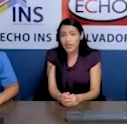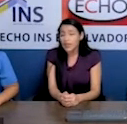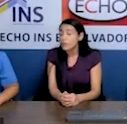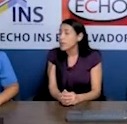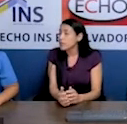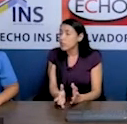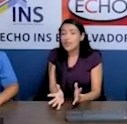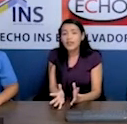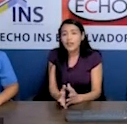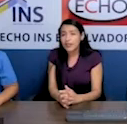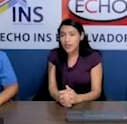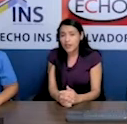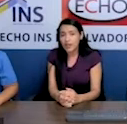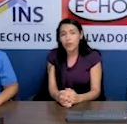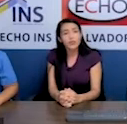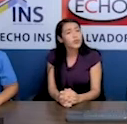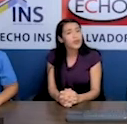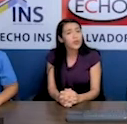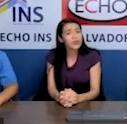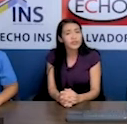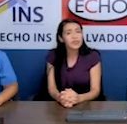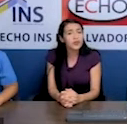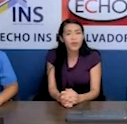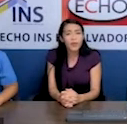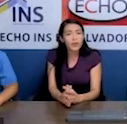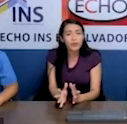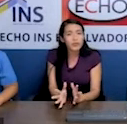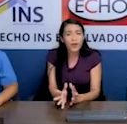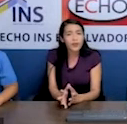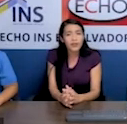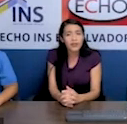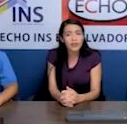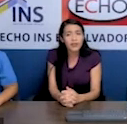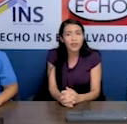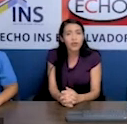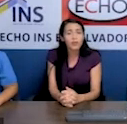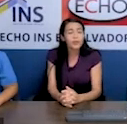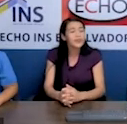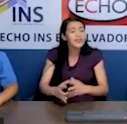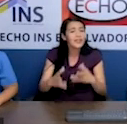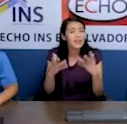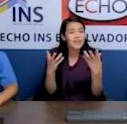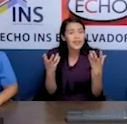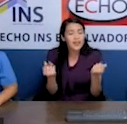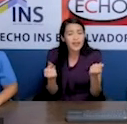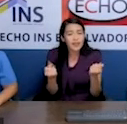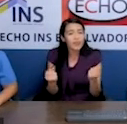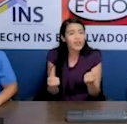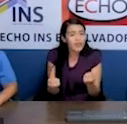importante. Hipertensión intracraniana, otro síndrome, otro cuadro clínico